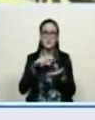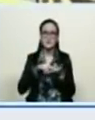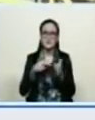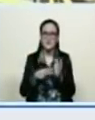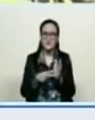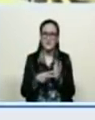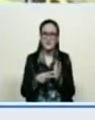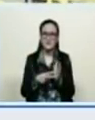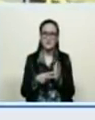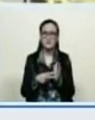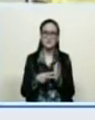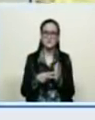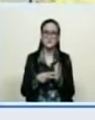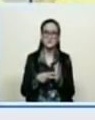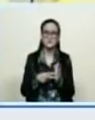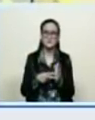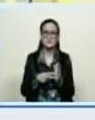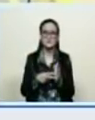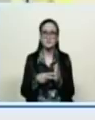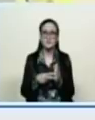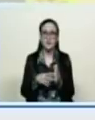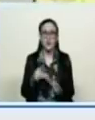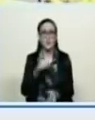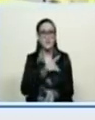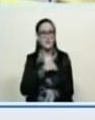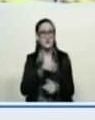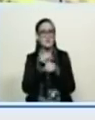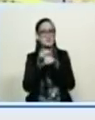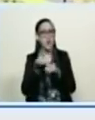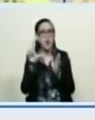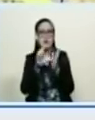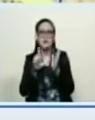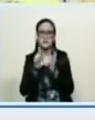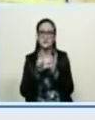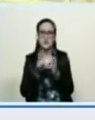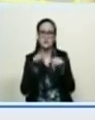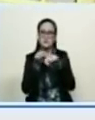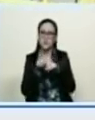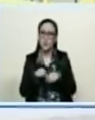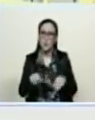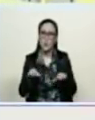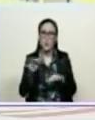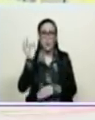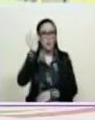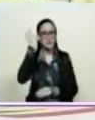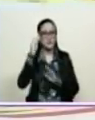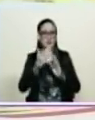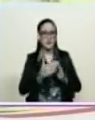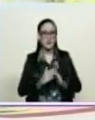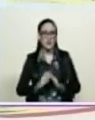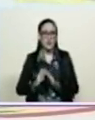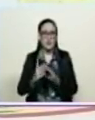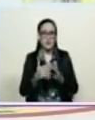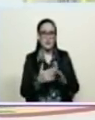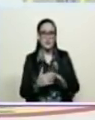permitir llevar a universidades, liceos, consejos